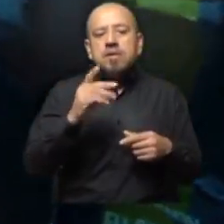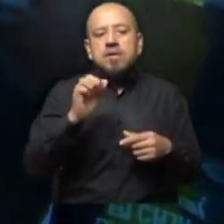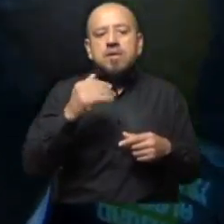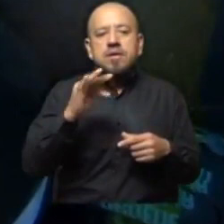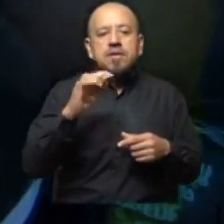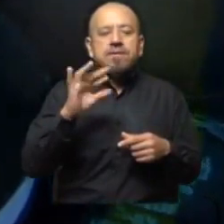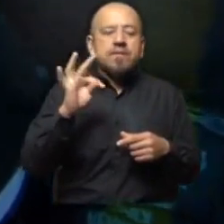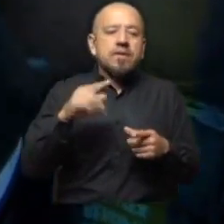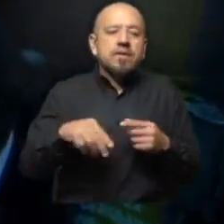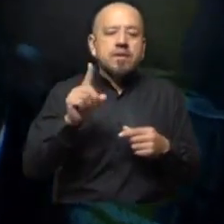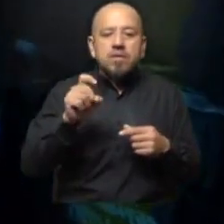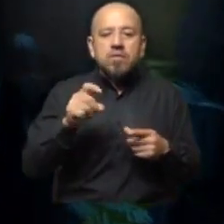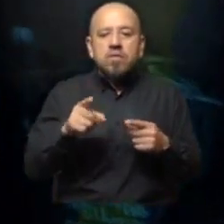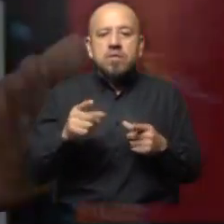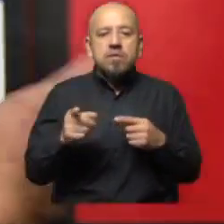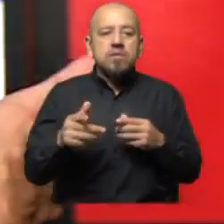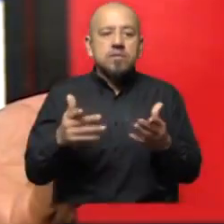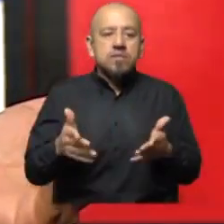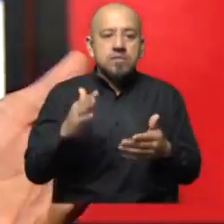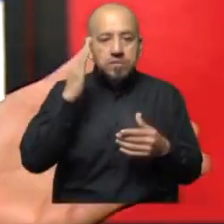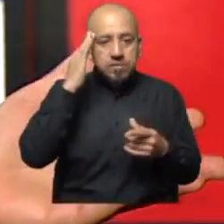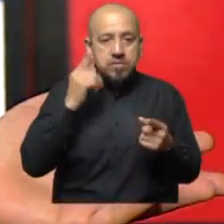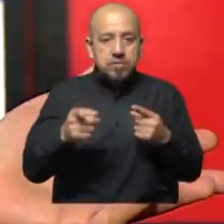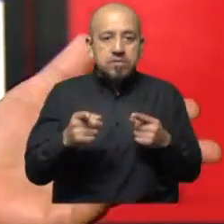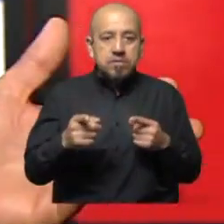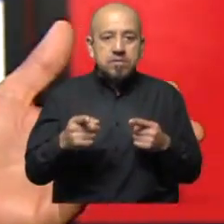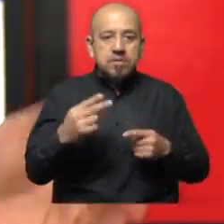no nos pasa eso así cuando nos enteramos